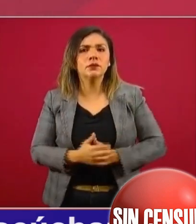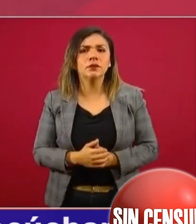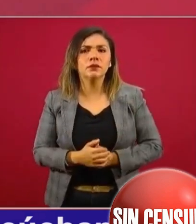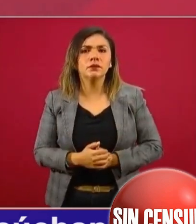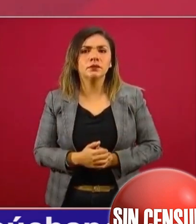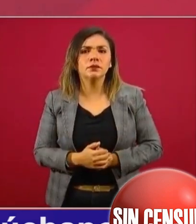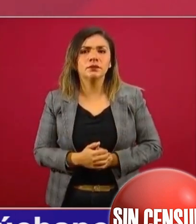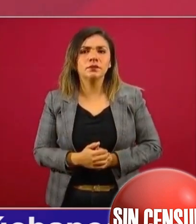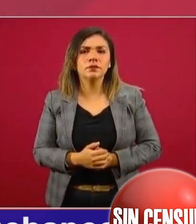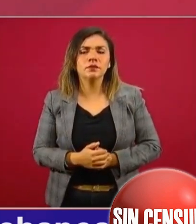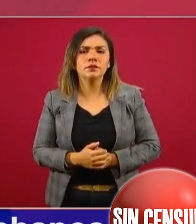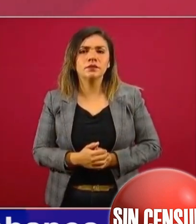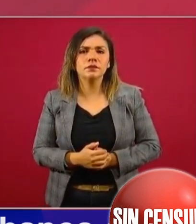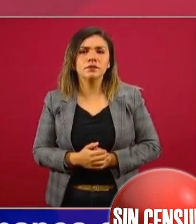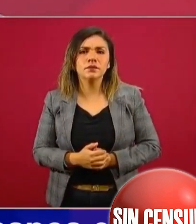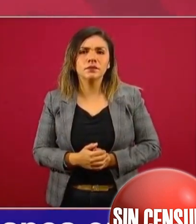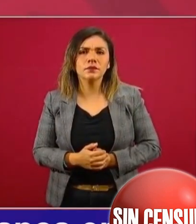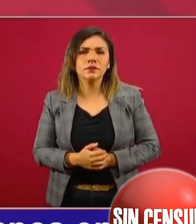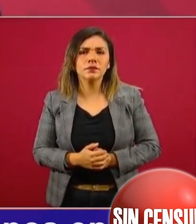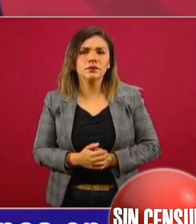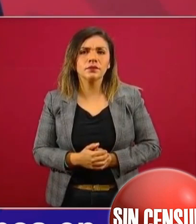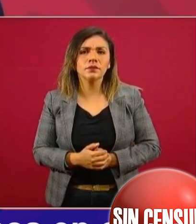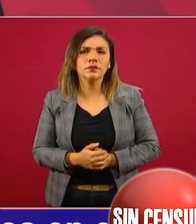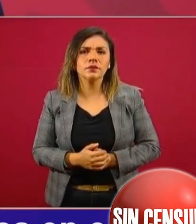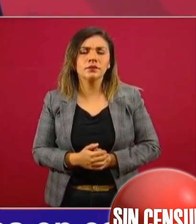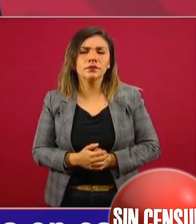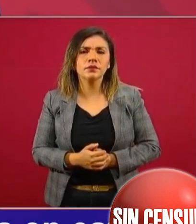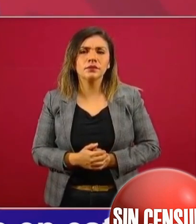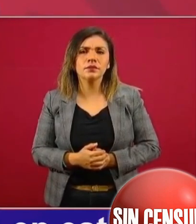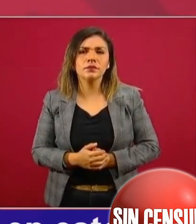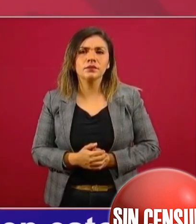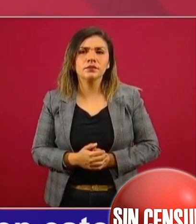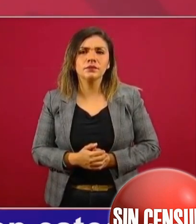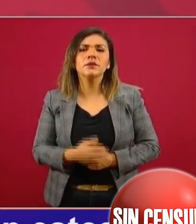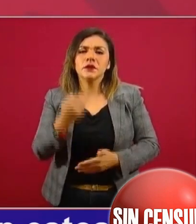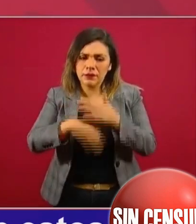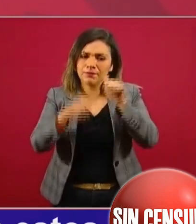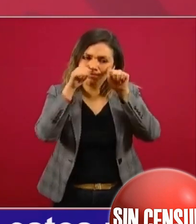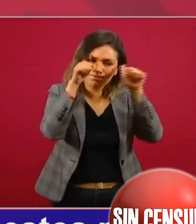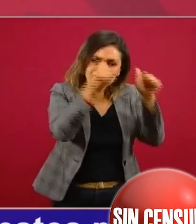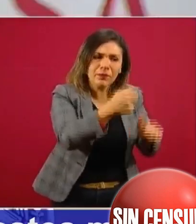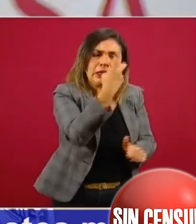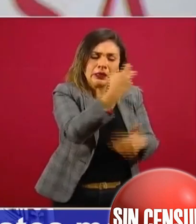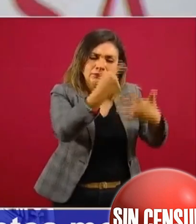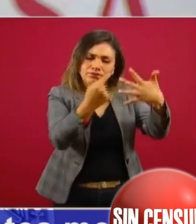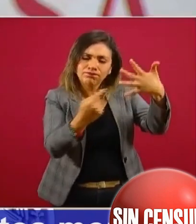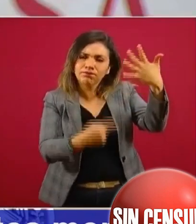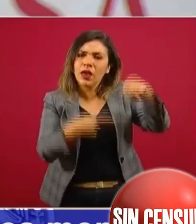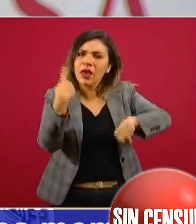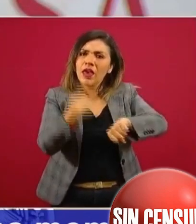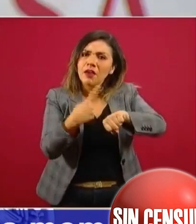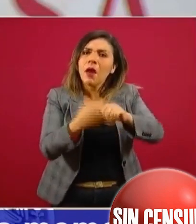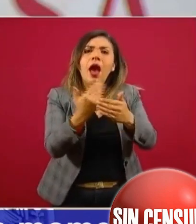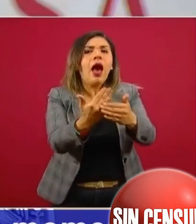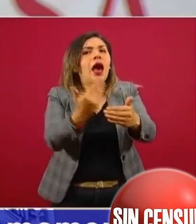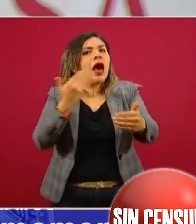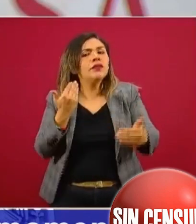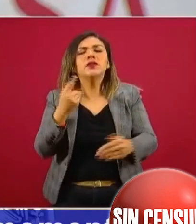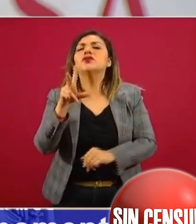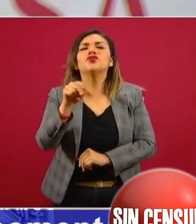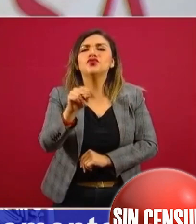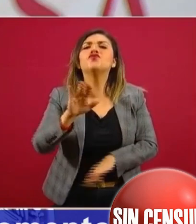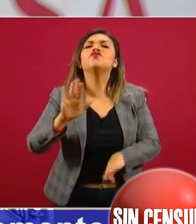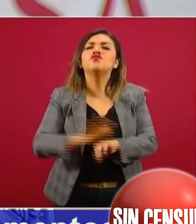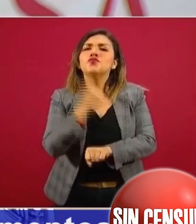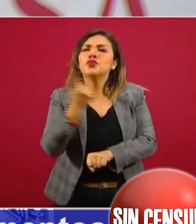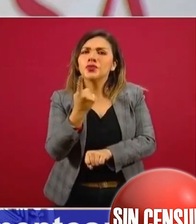la atención a esas enfermedades? ¿Por qué no les dimos la atención a